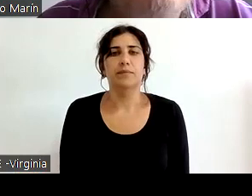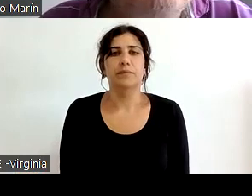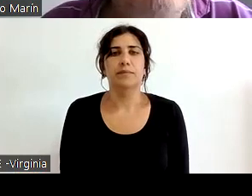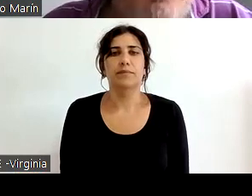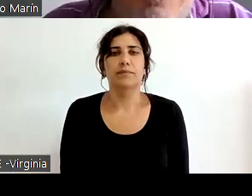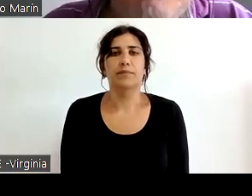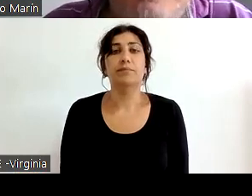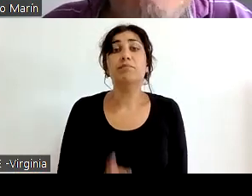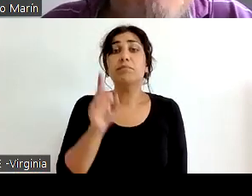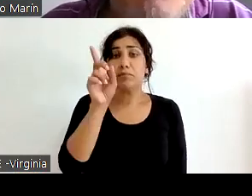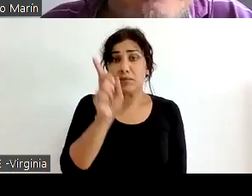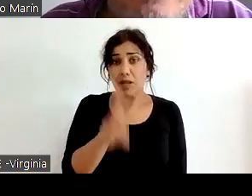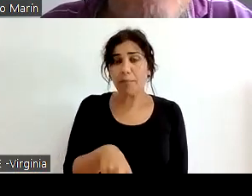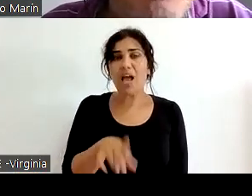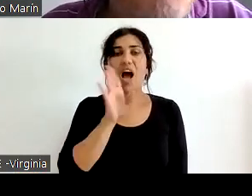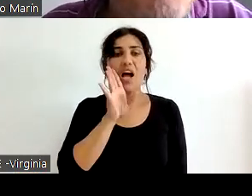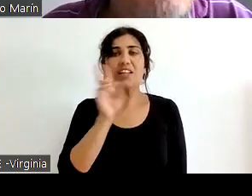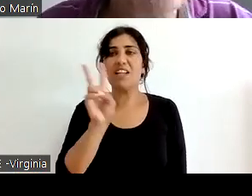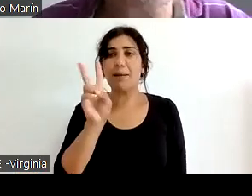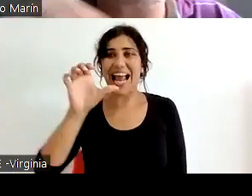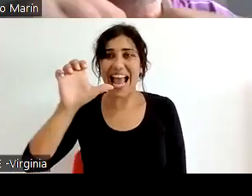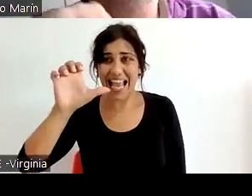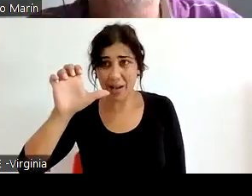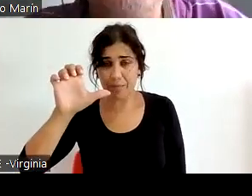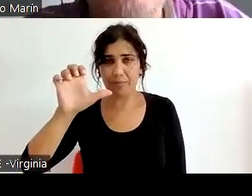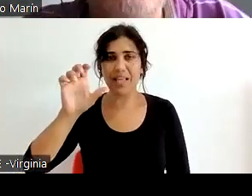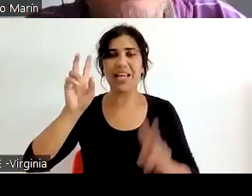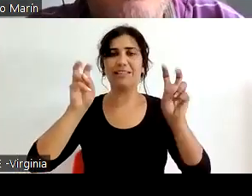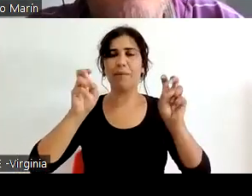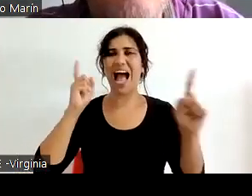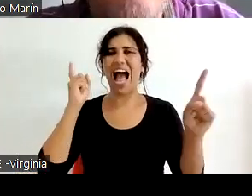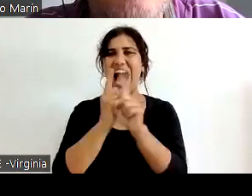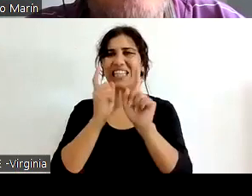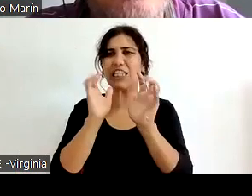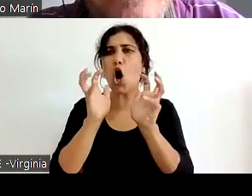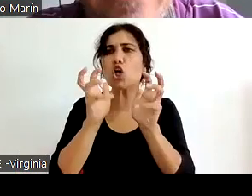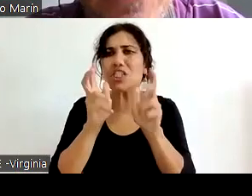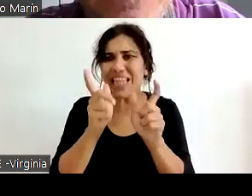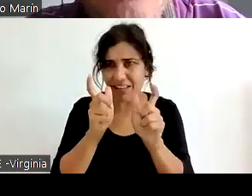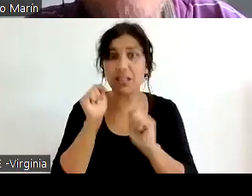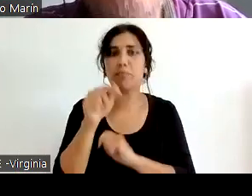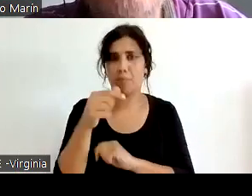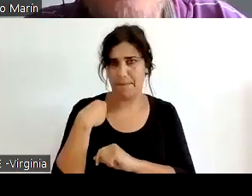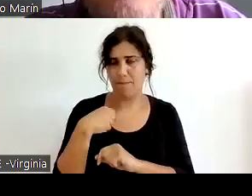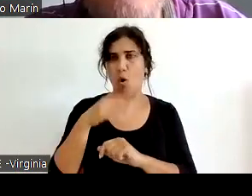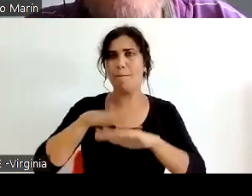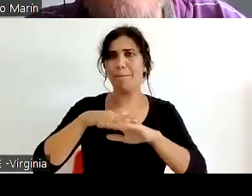Y hemos hablado antes de la vitamina E como antioxidante. Pensad que para la regeneración